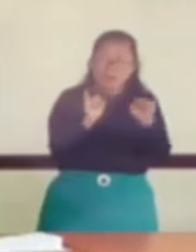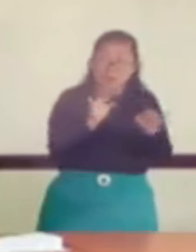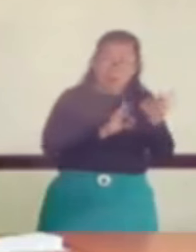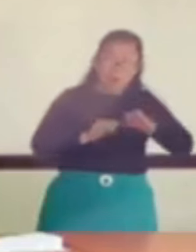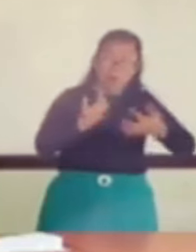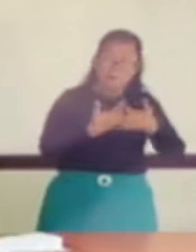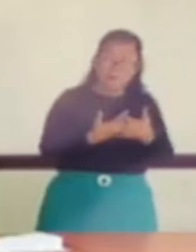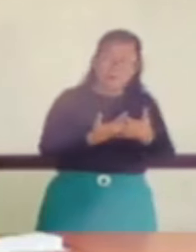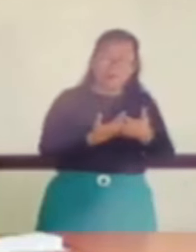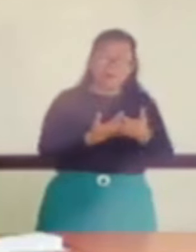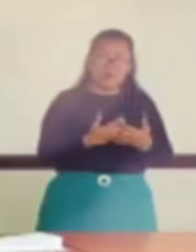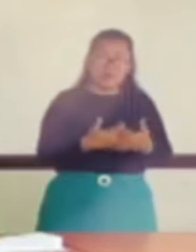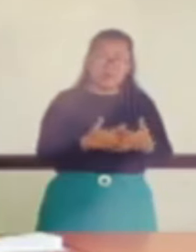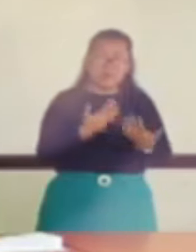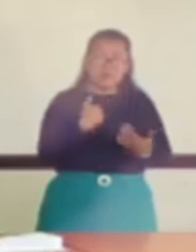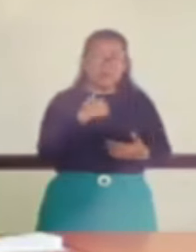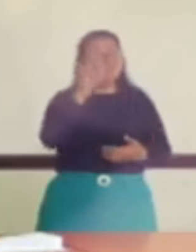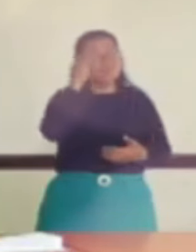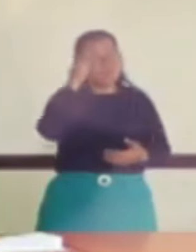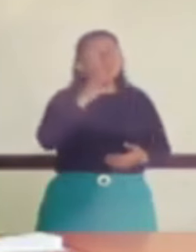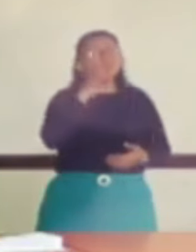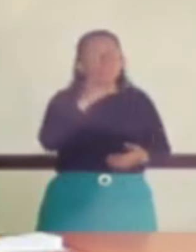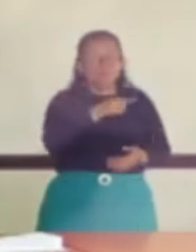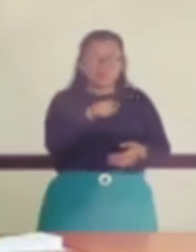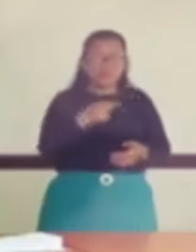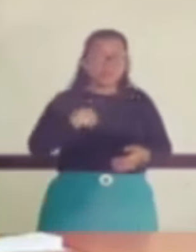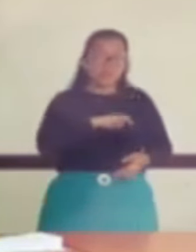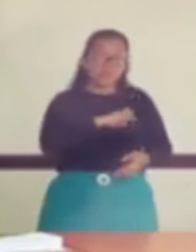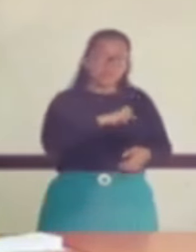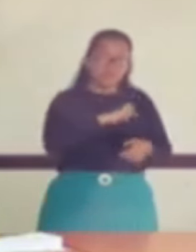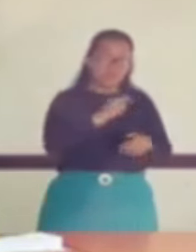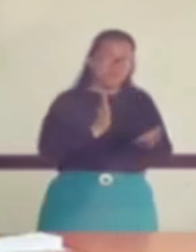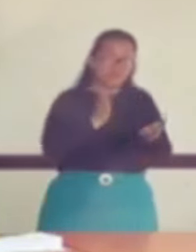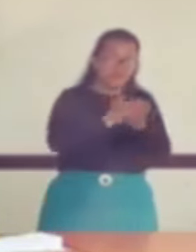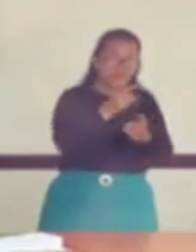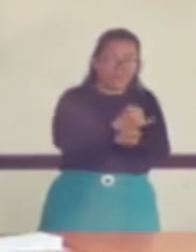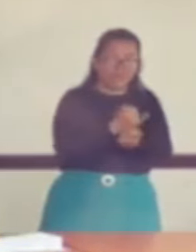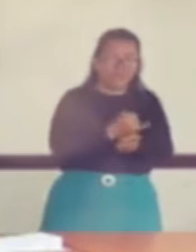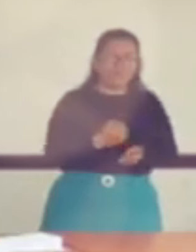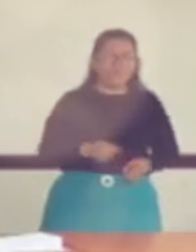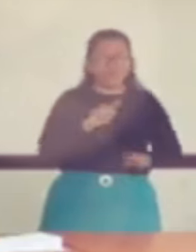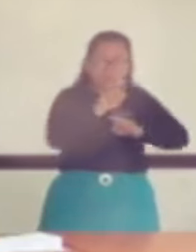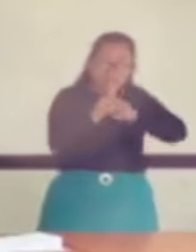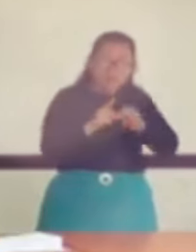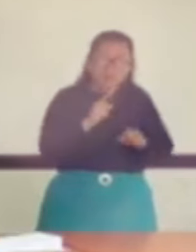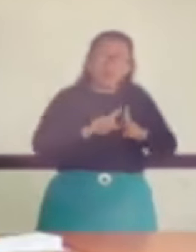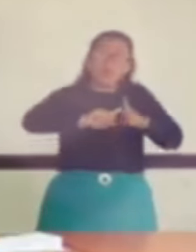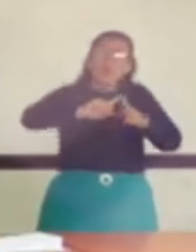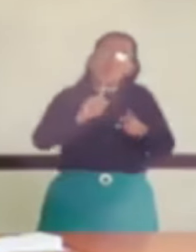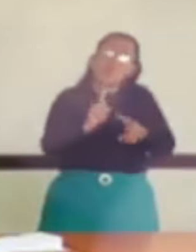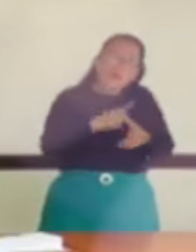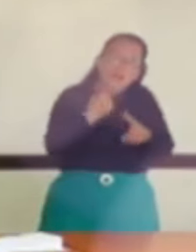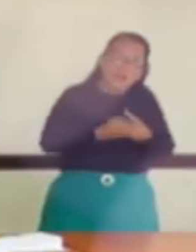que hacia eso, estoy seguro, se dirige el Ministerio Público en su investigación. ¿Cuál es la fecha o desde cuándo comenzó